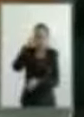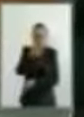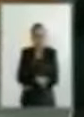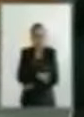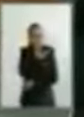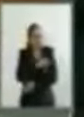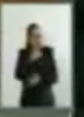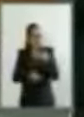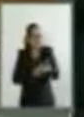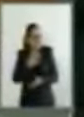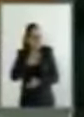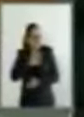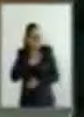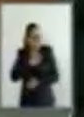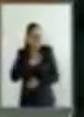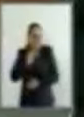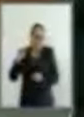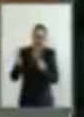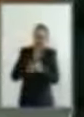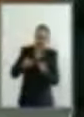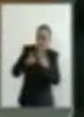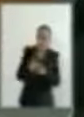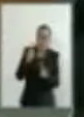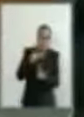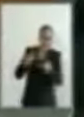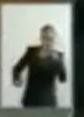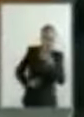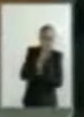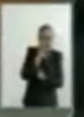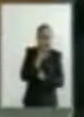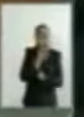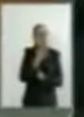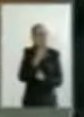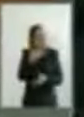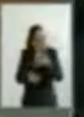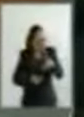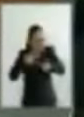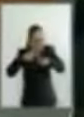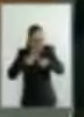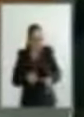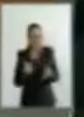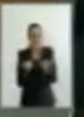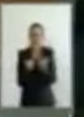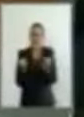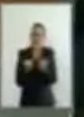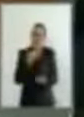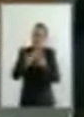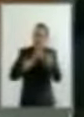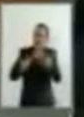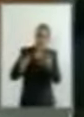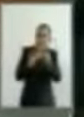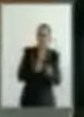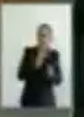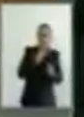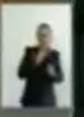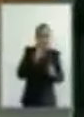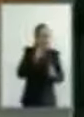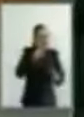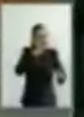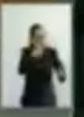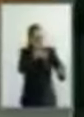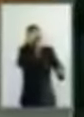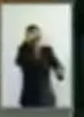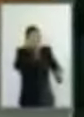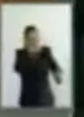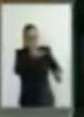remontar también las crisis de los grupos parlamentarios, pero también responder en base a las expertices,